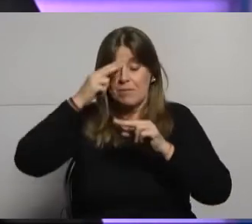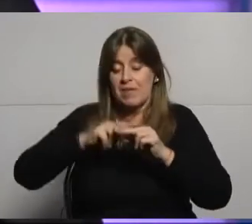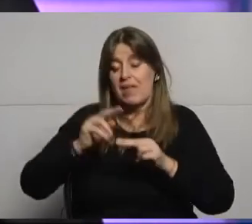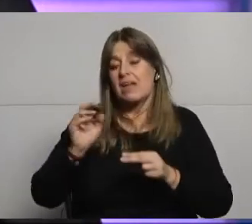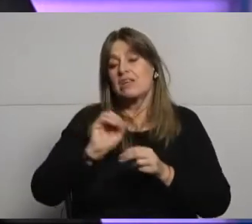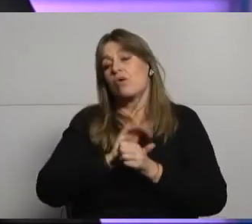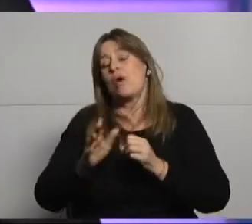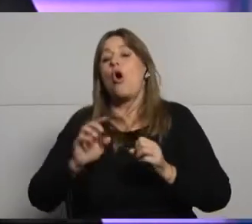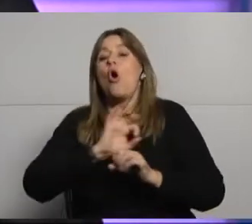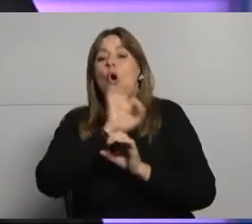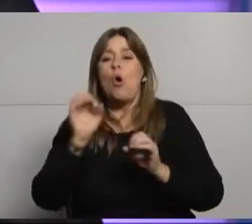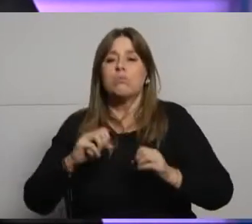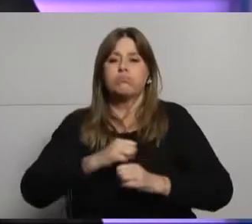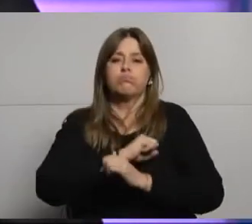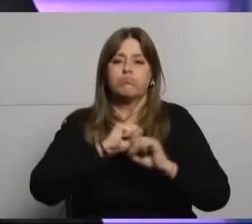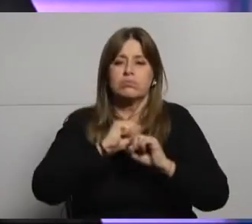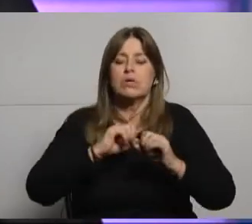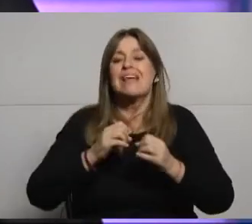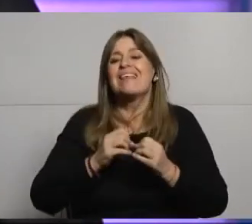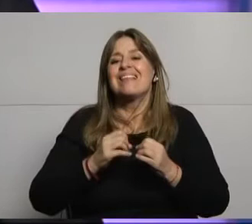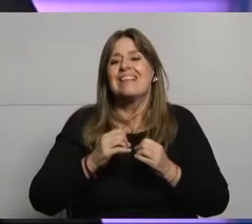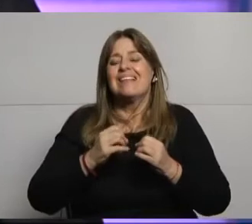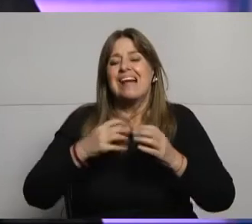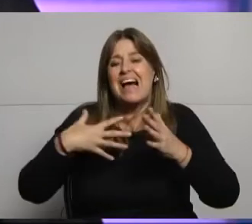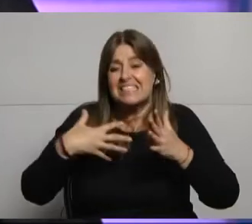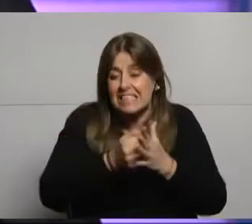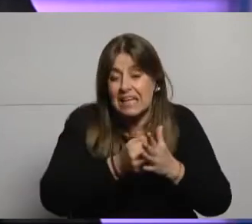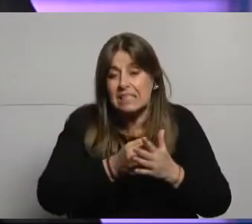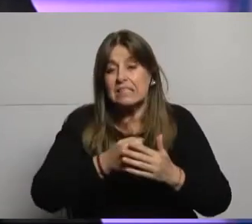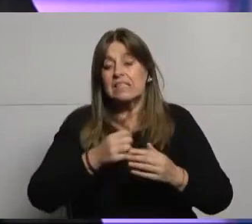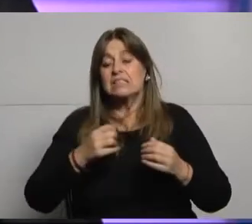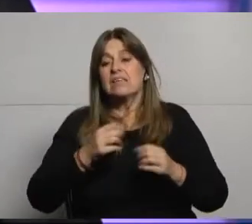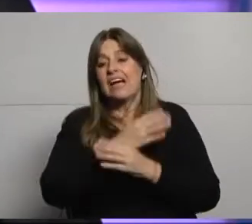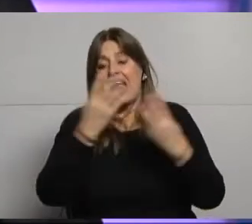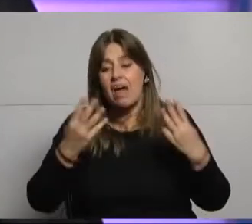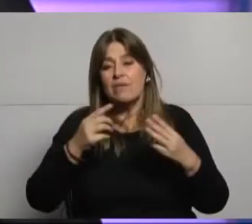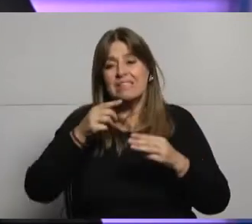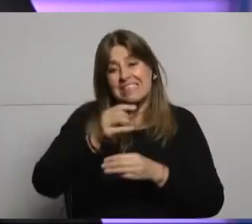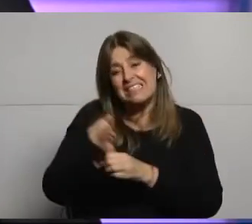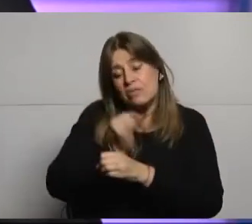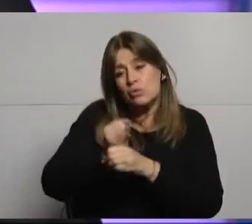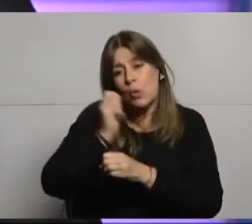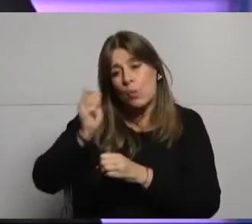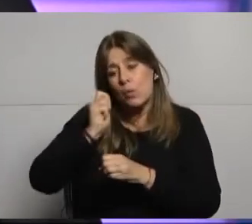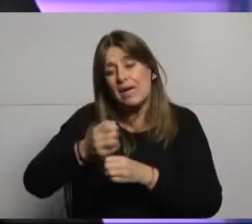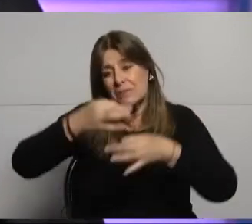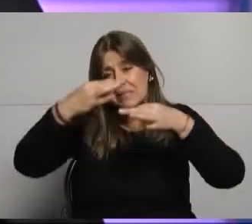o en desastres, ¿no? Es la institución pública referente, especializada en ese tipo de